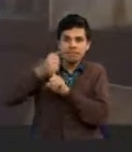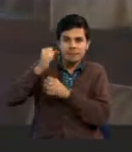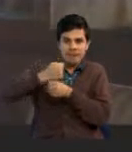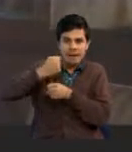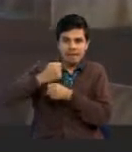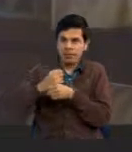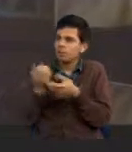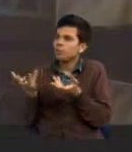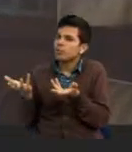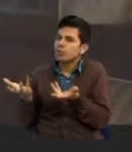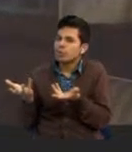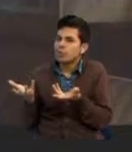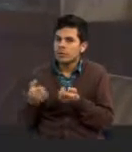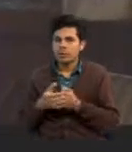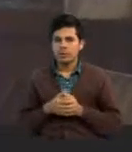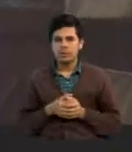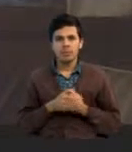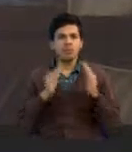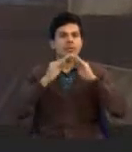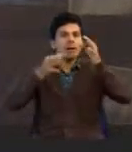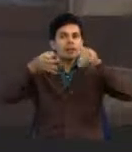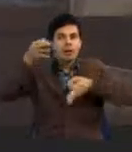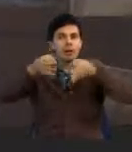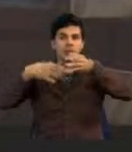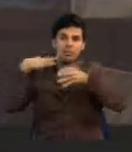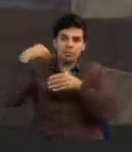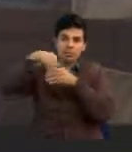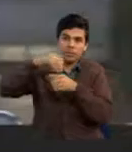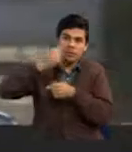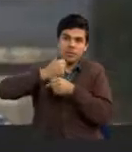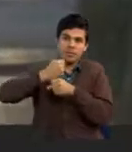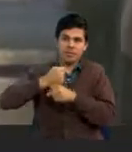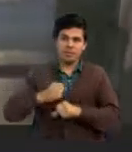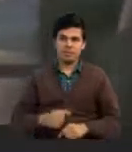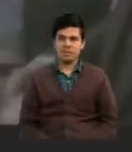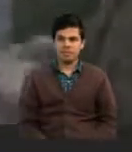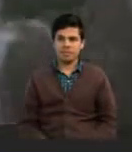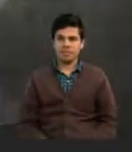amor. ¿Dónde? ¿Dónde? En el Palacio de Justicia.